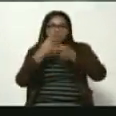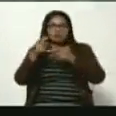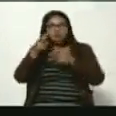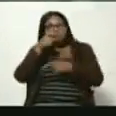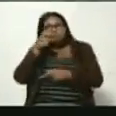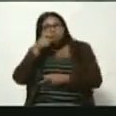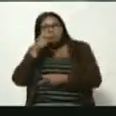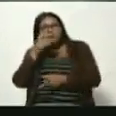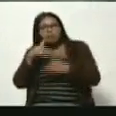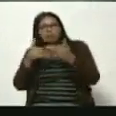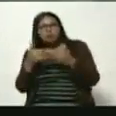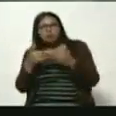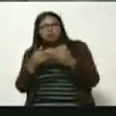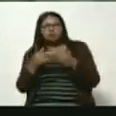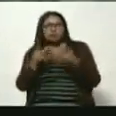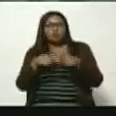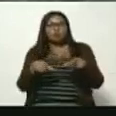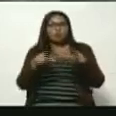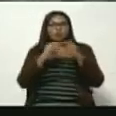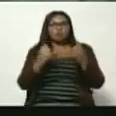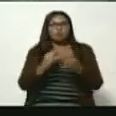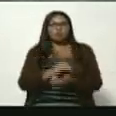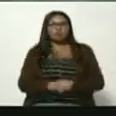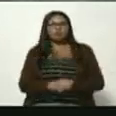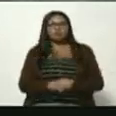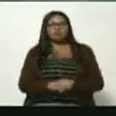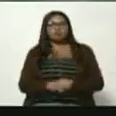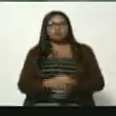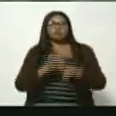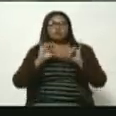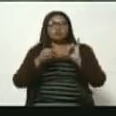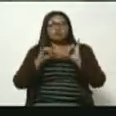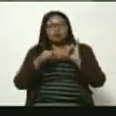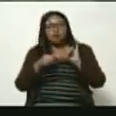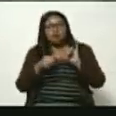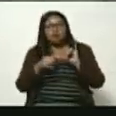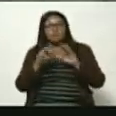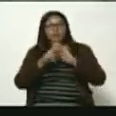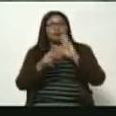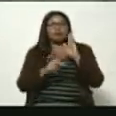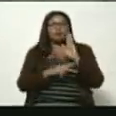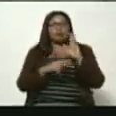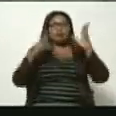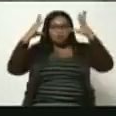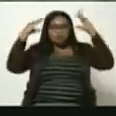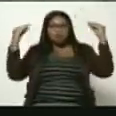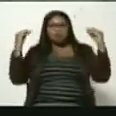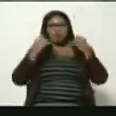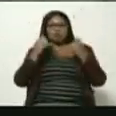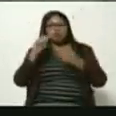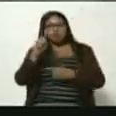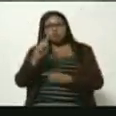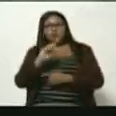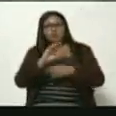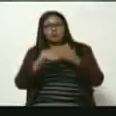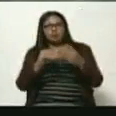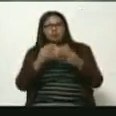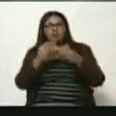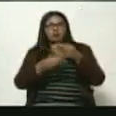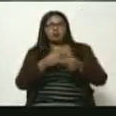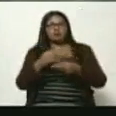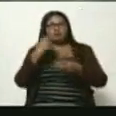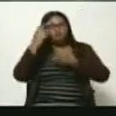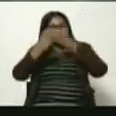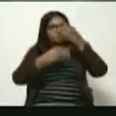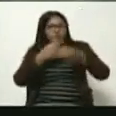inspección, específicamente en las estaciones Colegio de Ingenieros, Parque Carabobo y La Hollada de la línea 1, realizando este